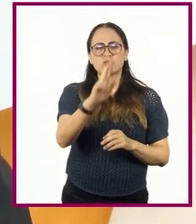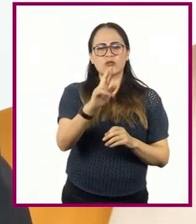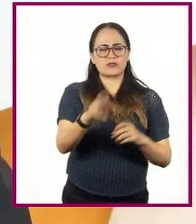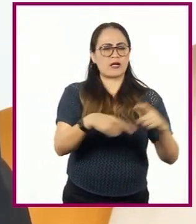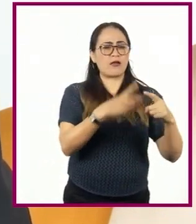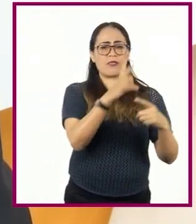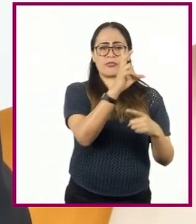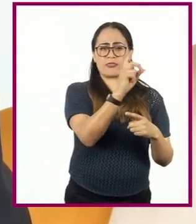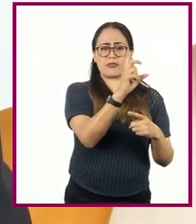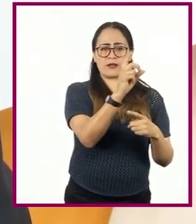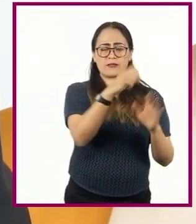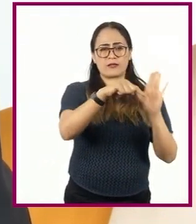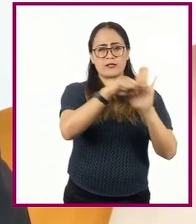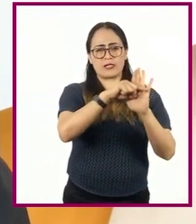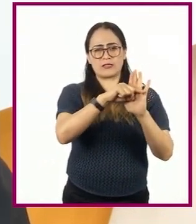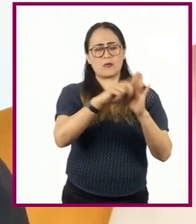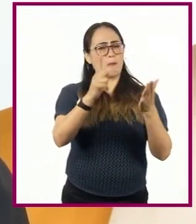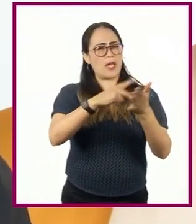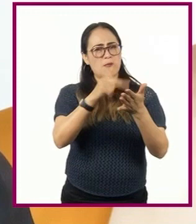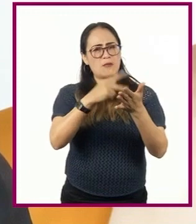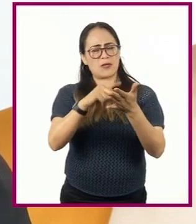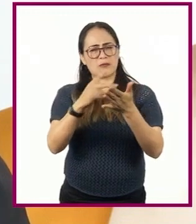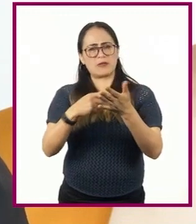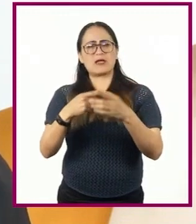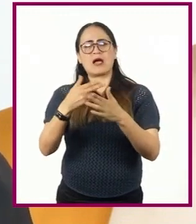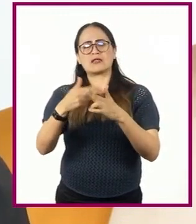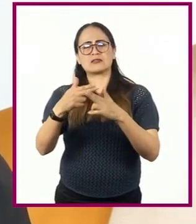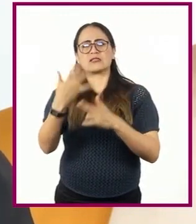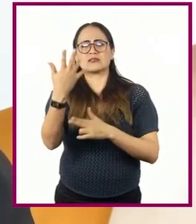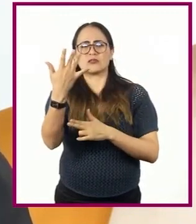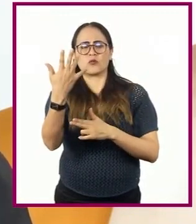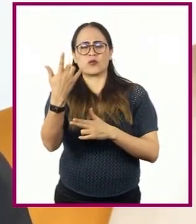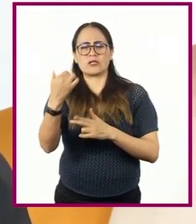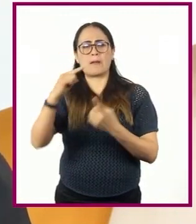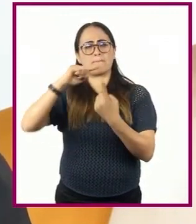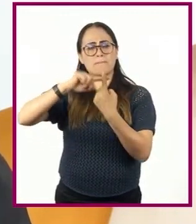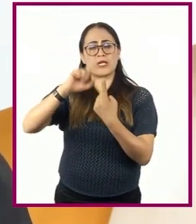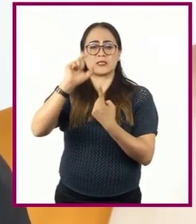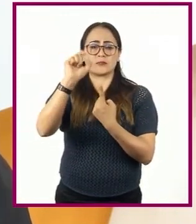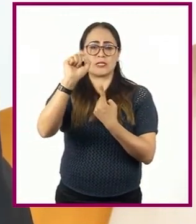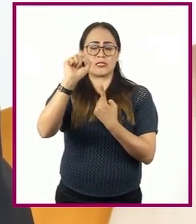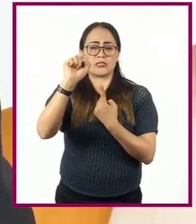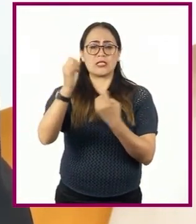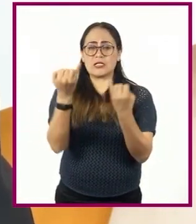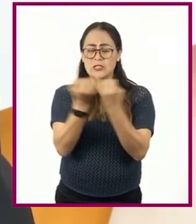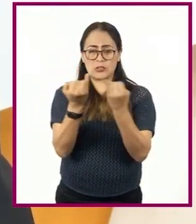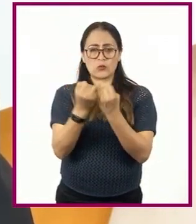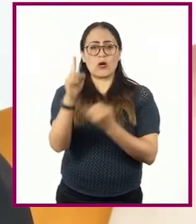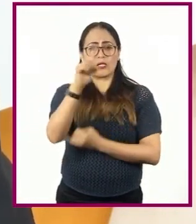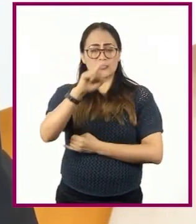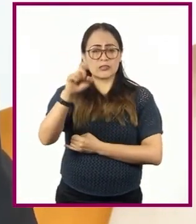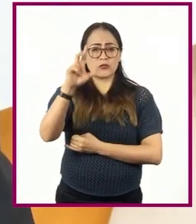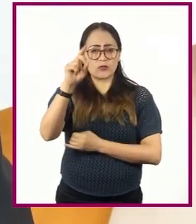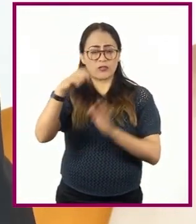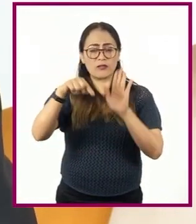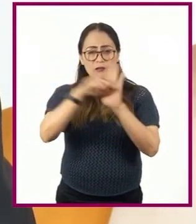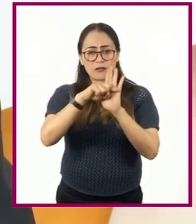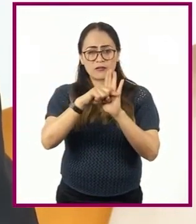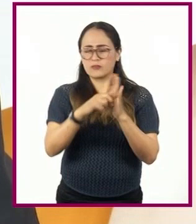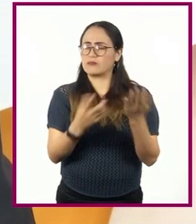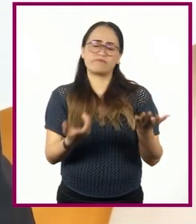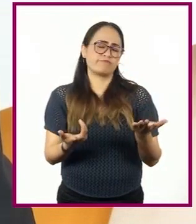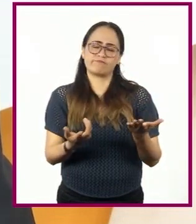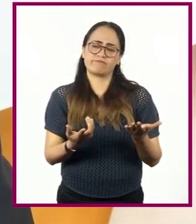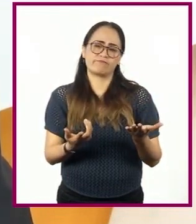30 negativo veces 50 y sumarle 20 no puede ser 130 negativo. En este